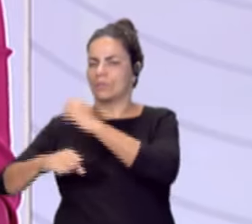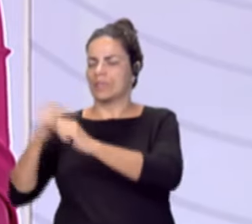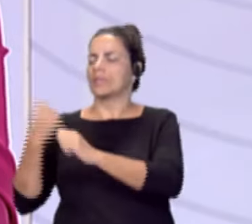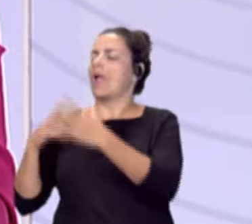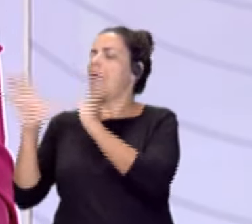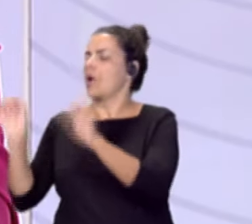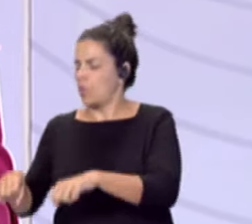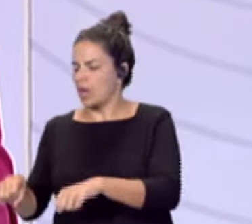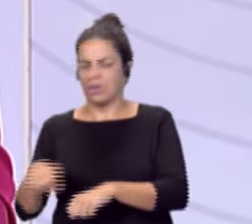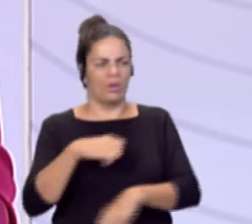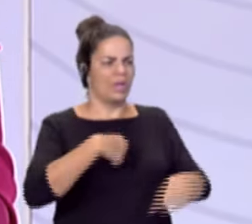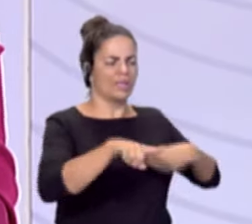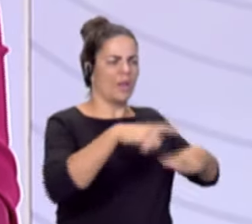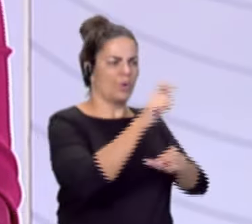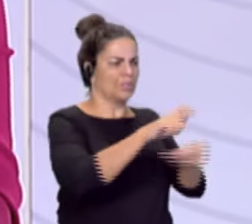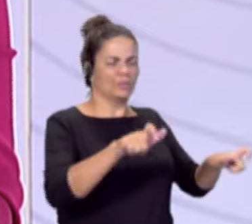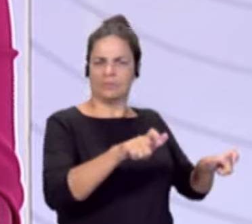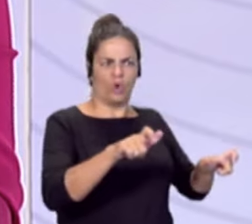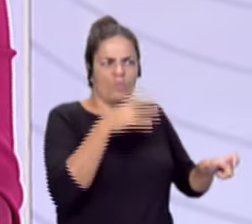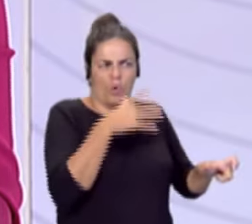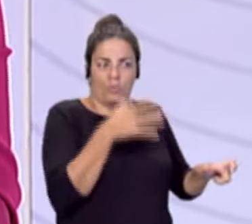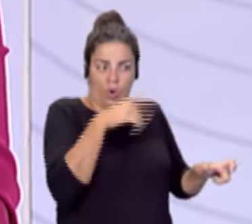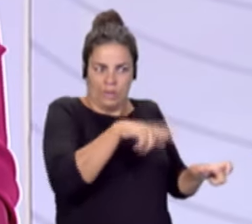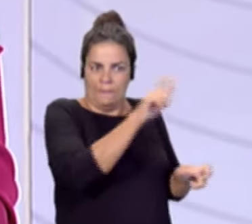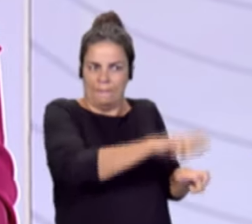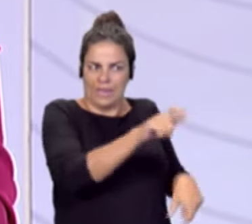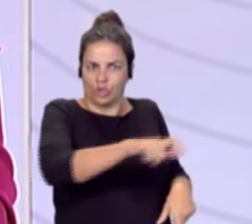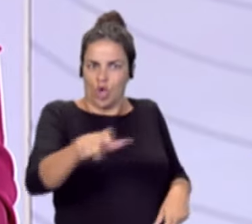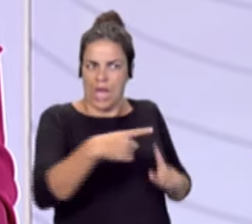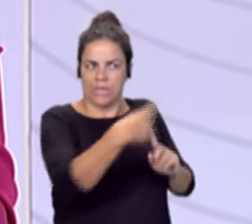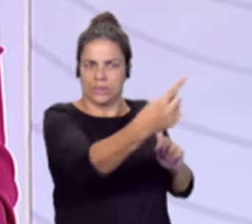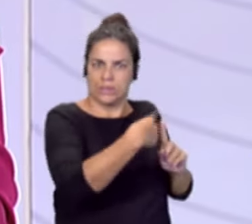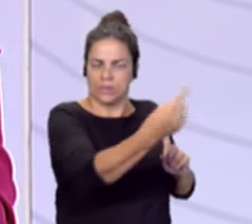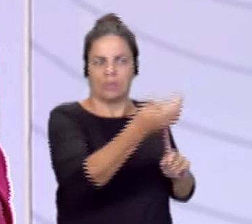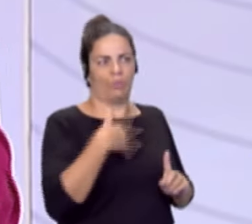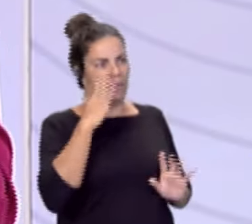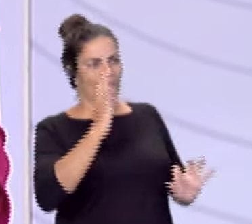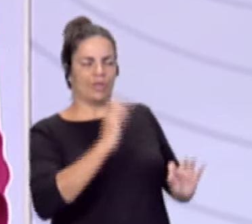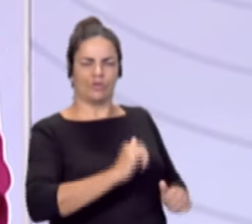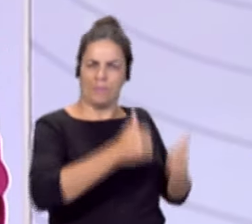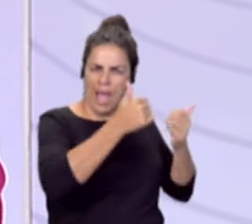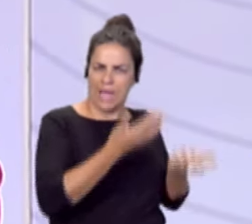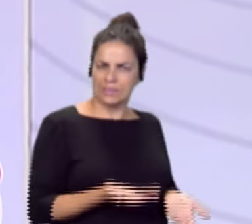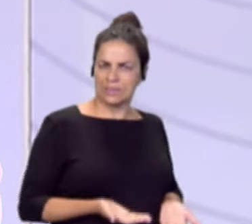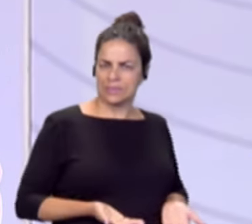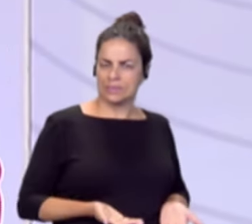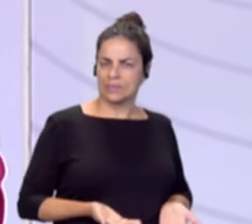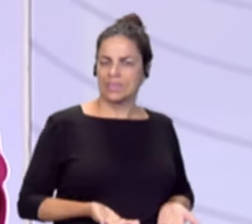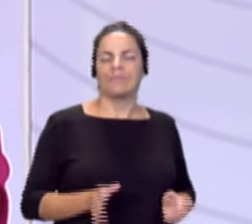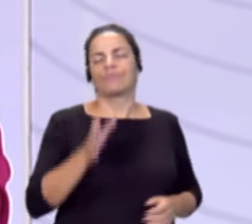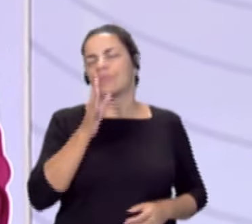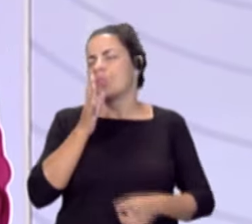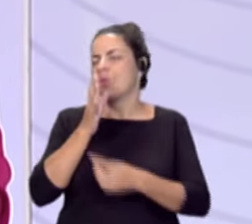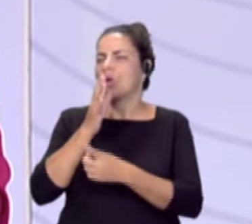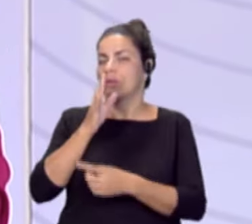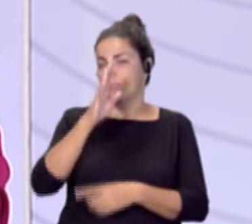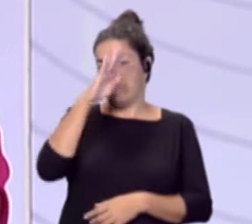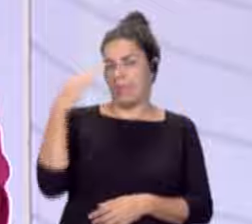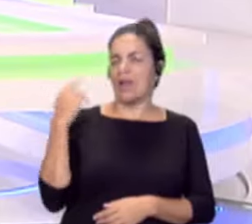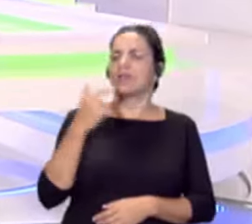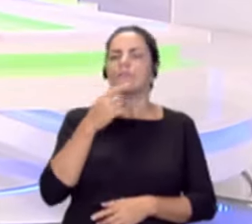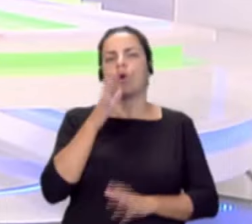viajeros están transportando gente que potencialmente pueden ser más peligrosos. Y luego hay una parte también. Hablaba de las características que tienen los